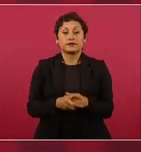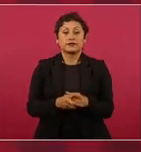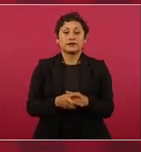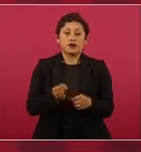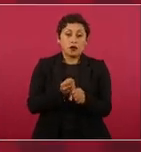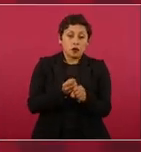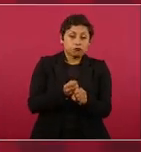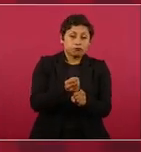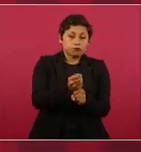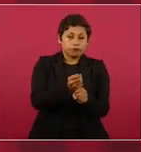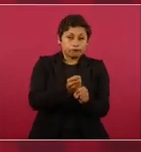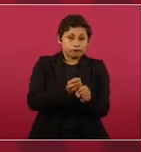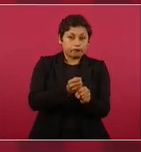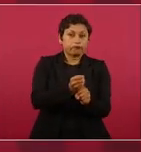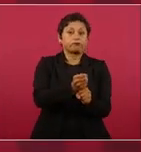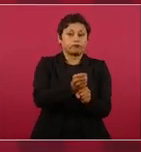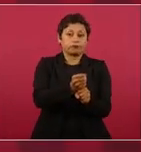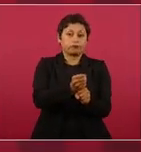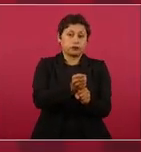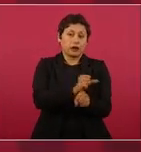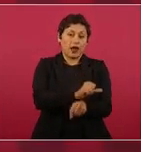tortura a un